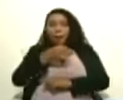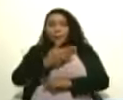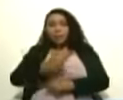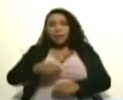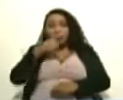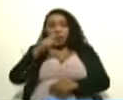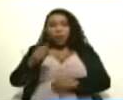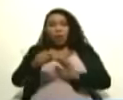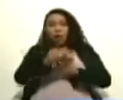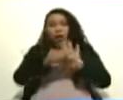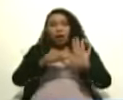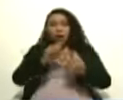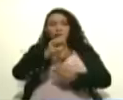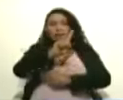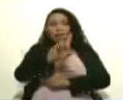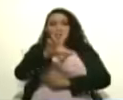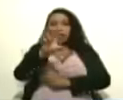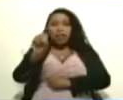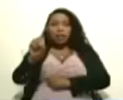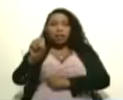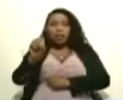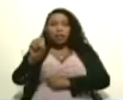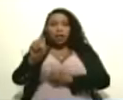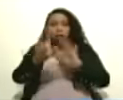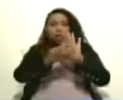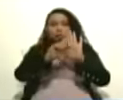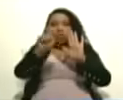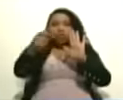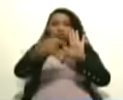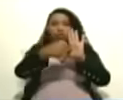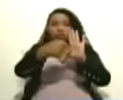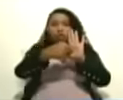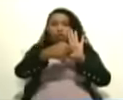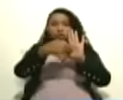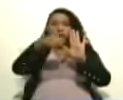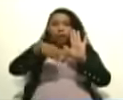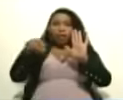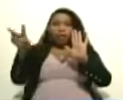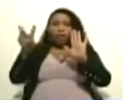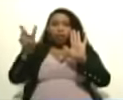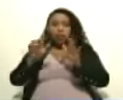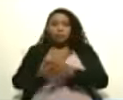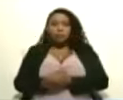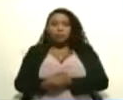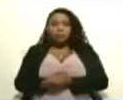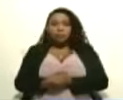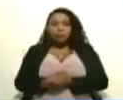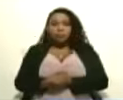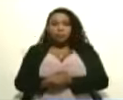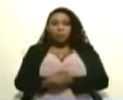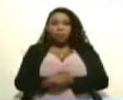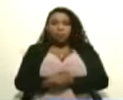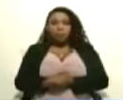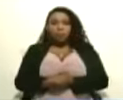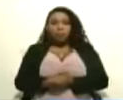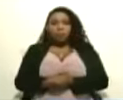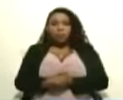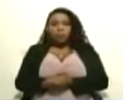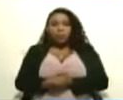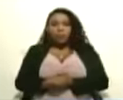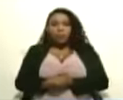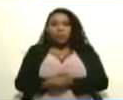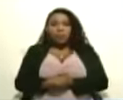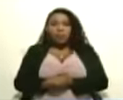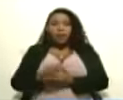te leo el artículo 130 de la Constitución de la República bolivariana de Venezuela los